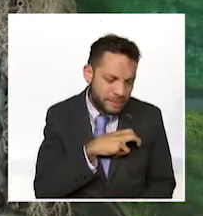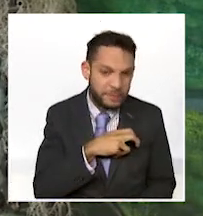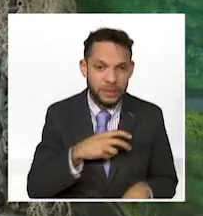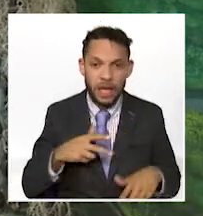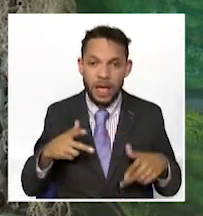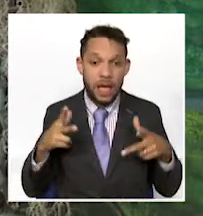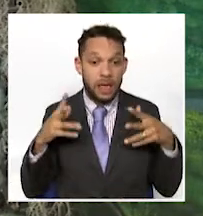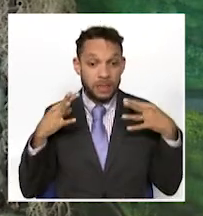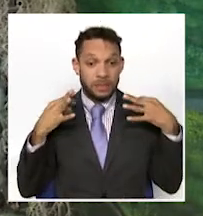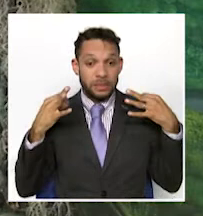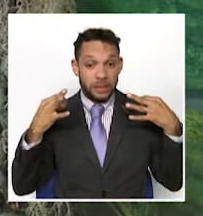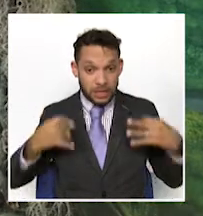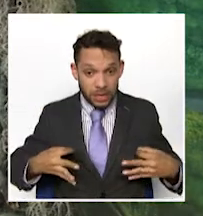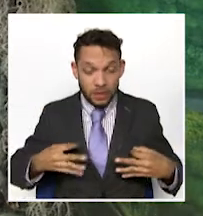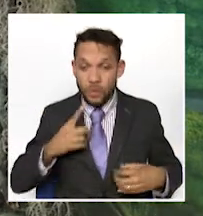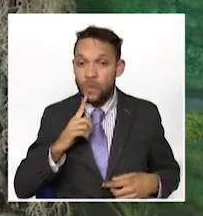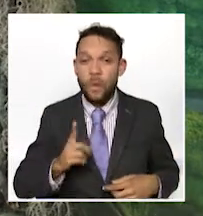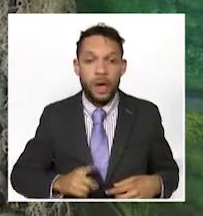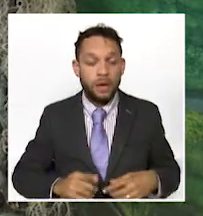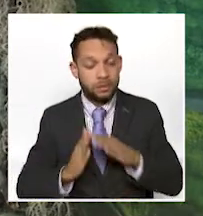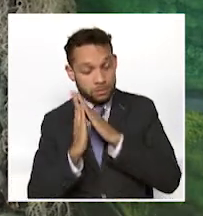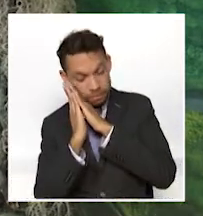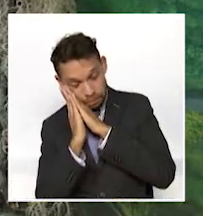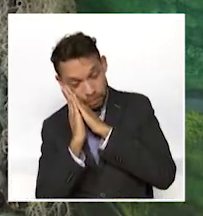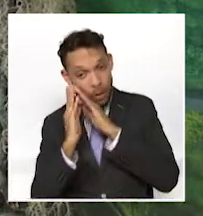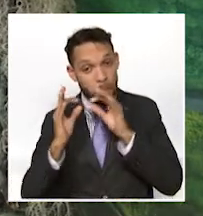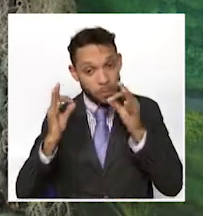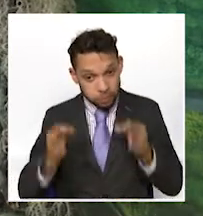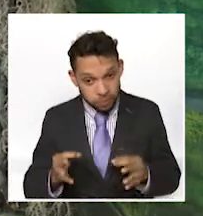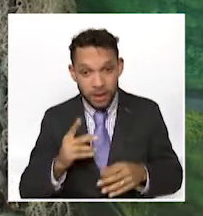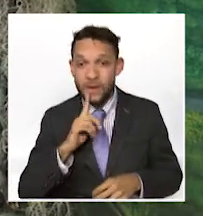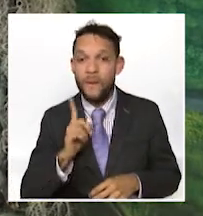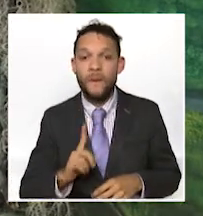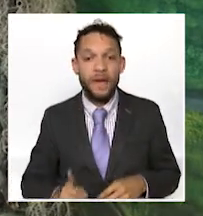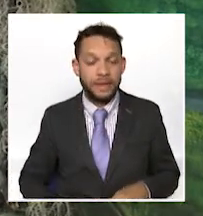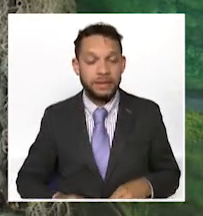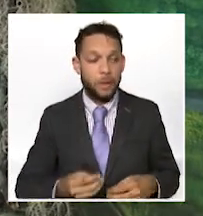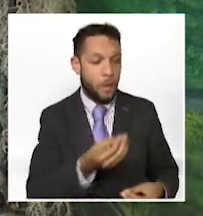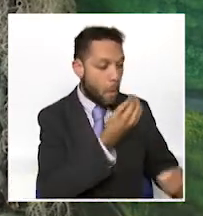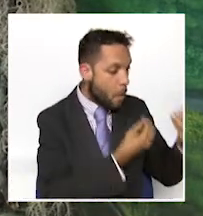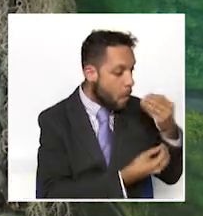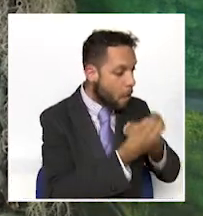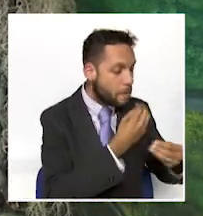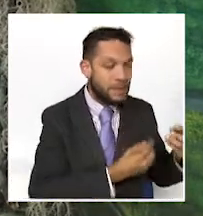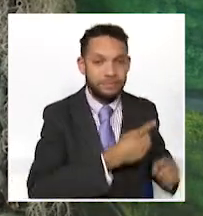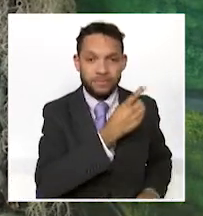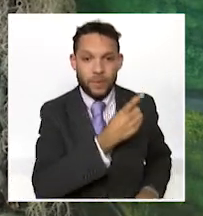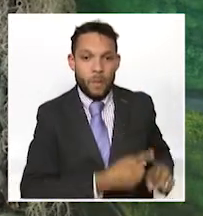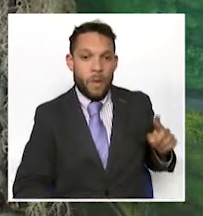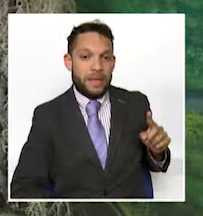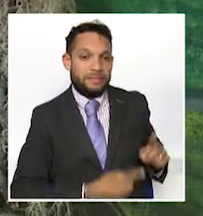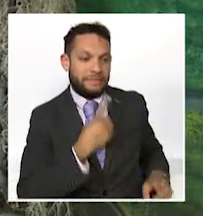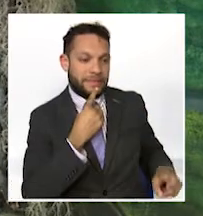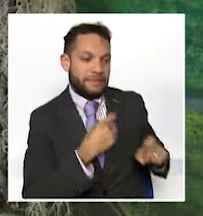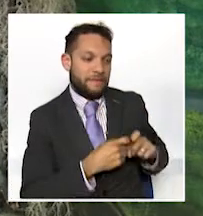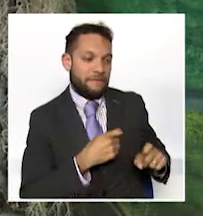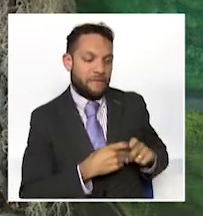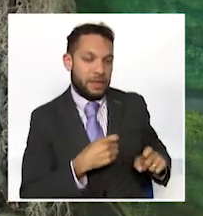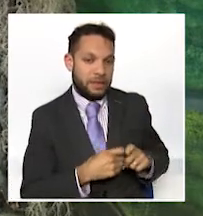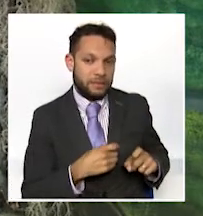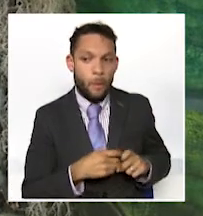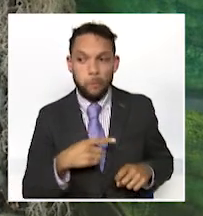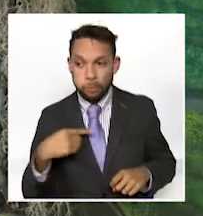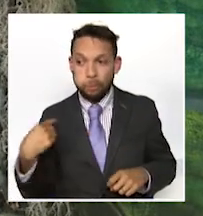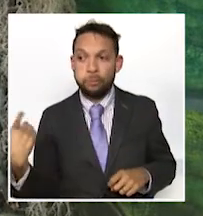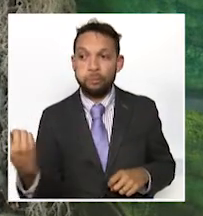descansar, afecta la capacidad para dormir, afecta la capacidad para alimentarse, y está relacionado también casi siempre con